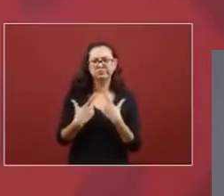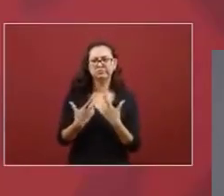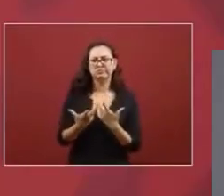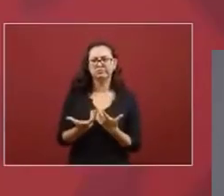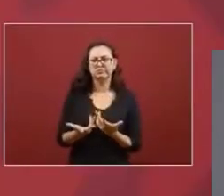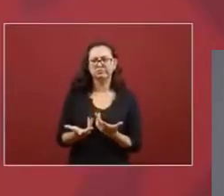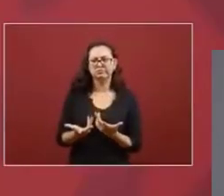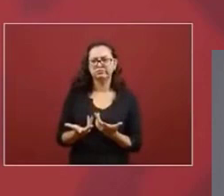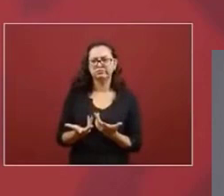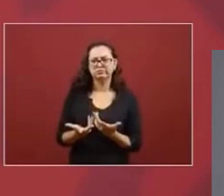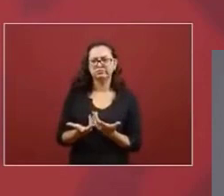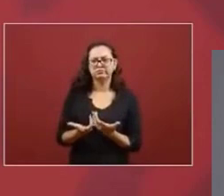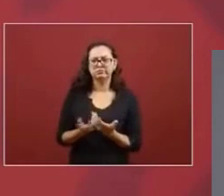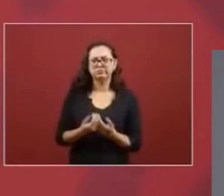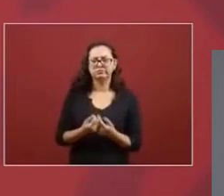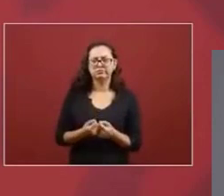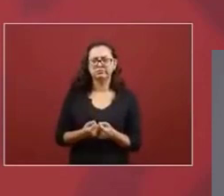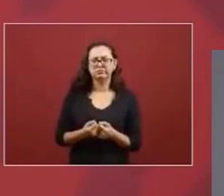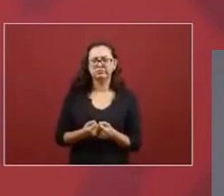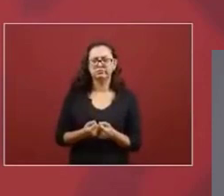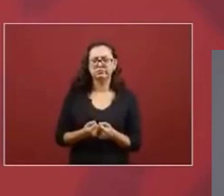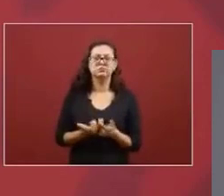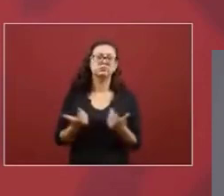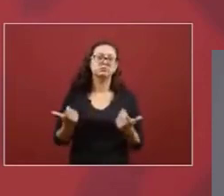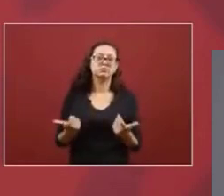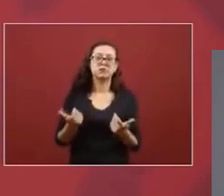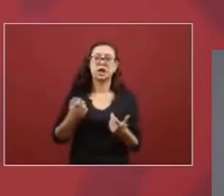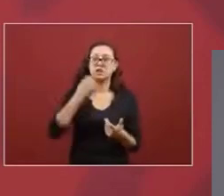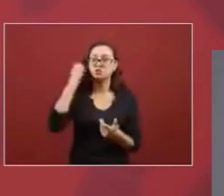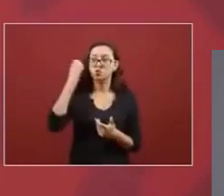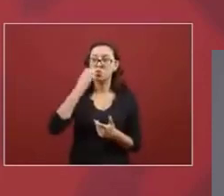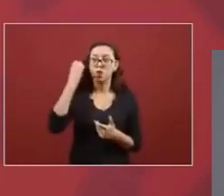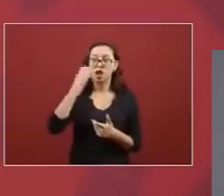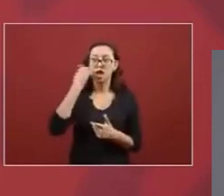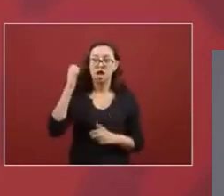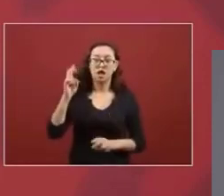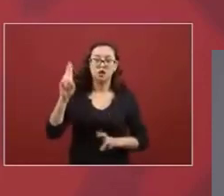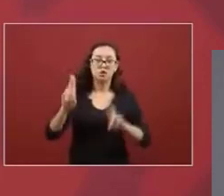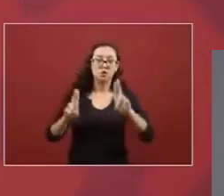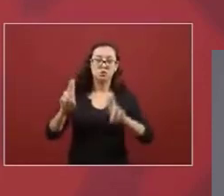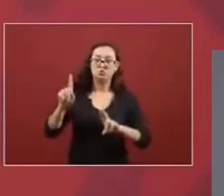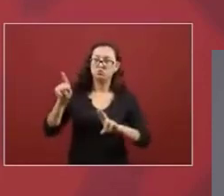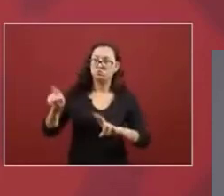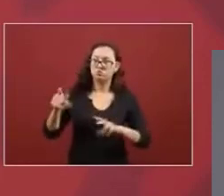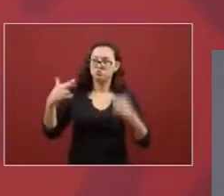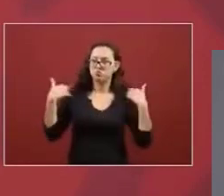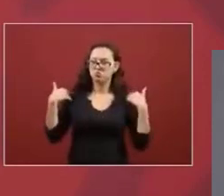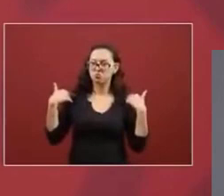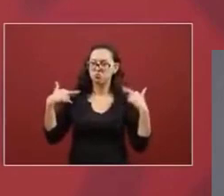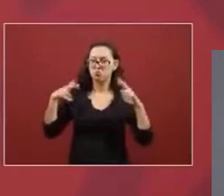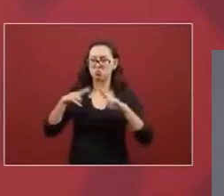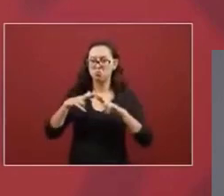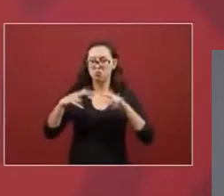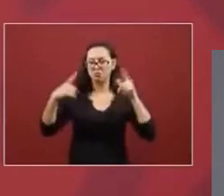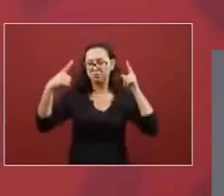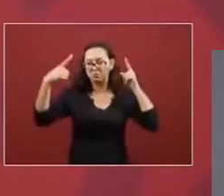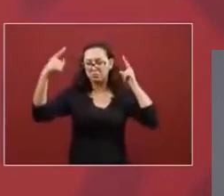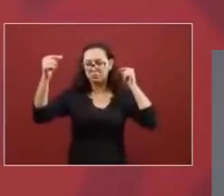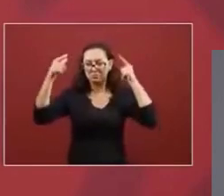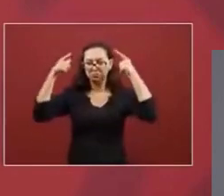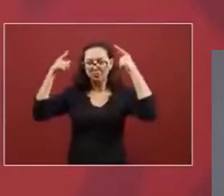que tienen normales y sale un maestro graduado de una